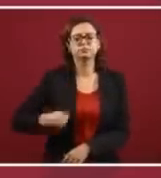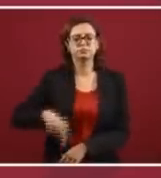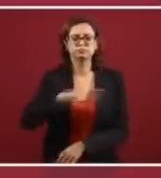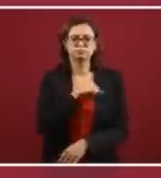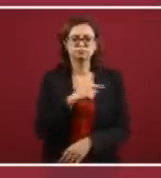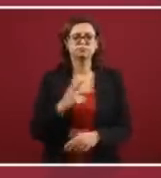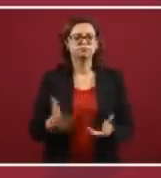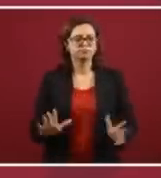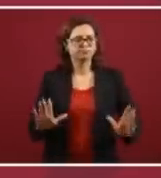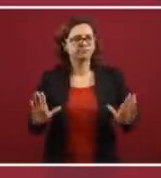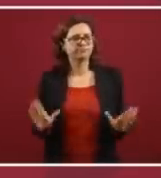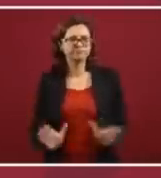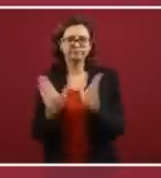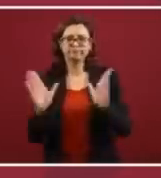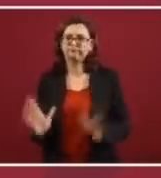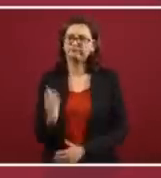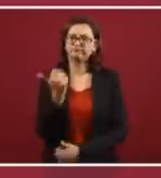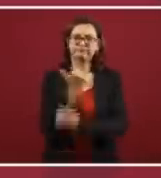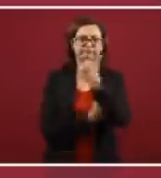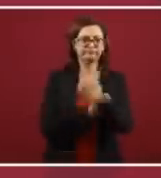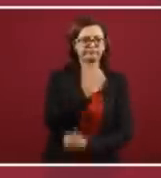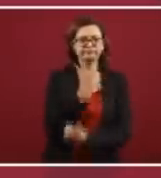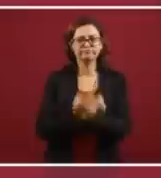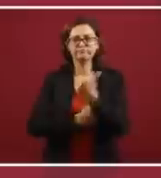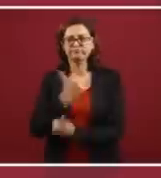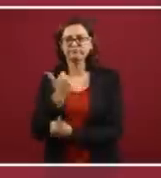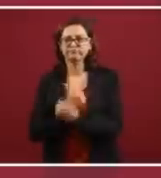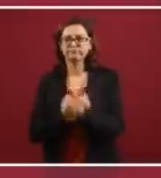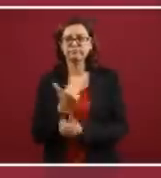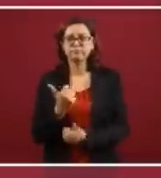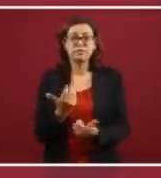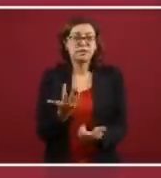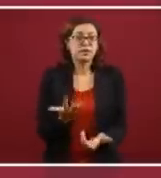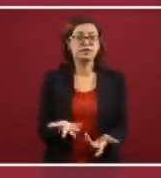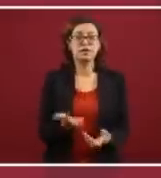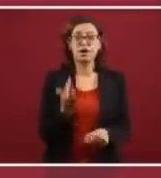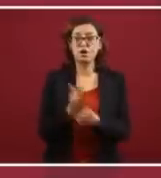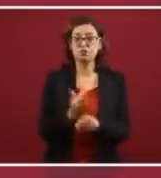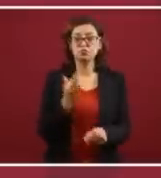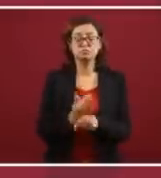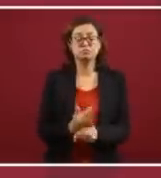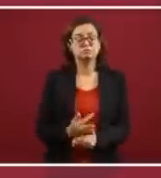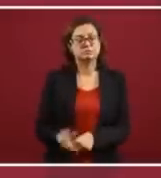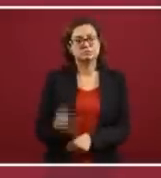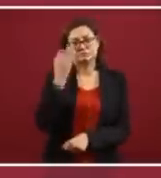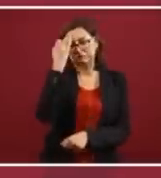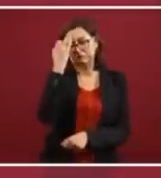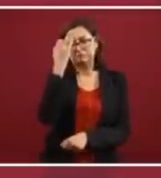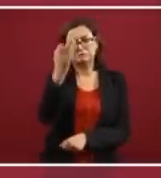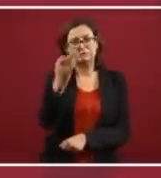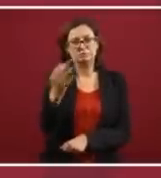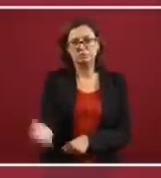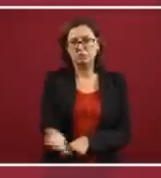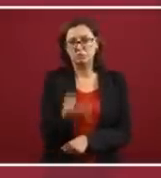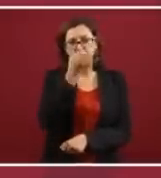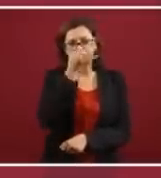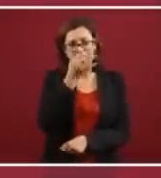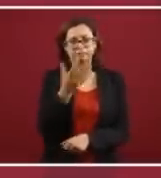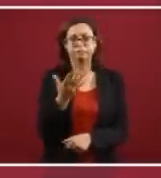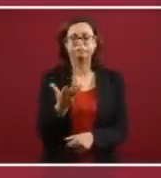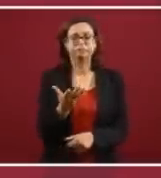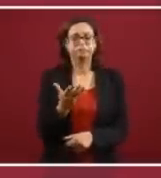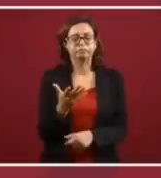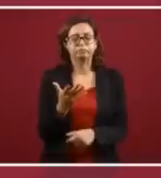la competencia. Ahora no vamos a poder, por cuestiones de tiempo, dar a conocer